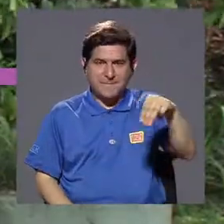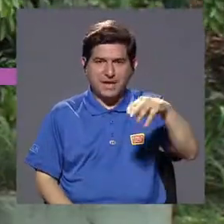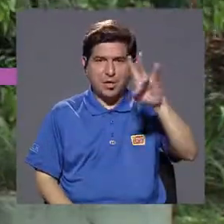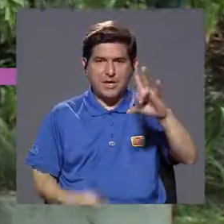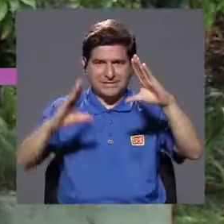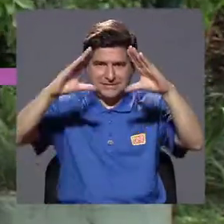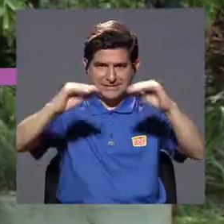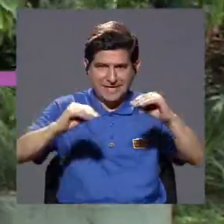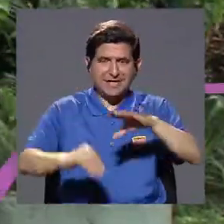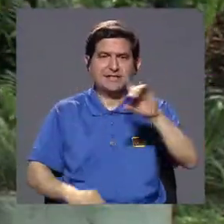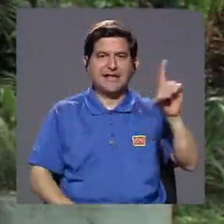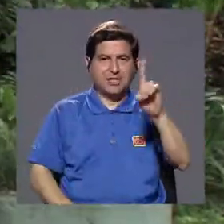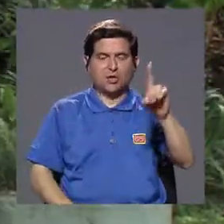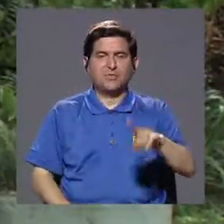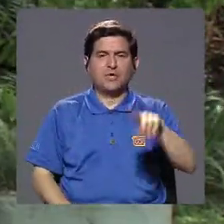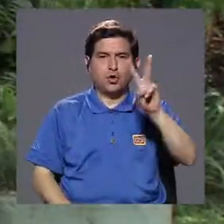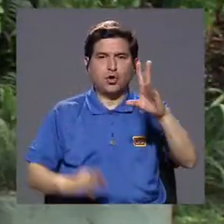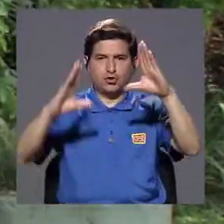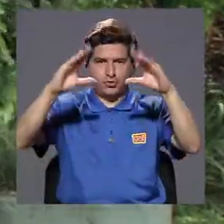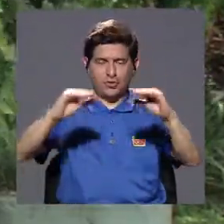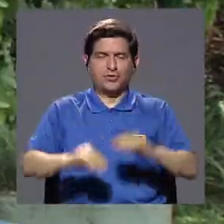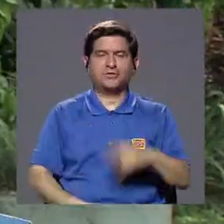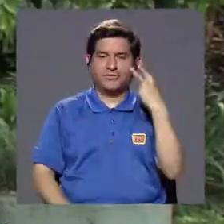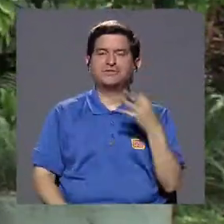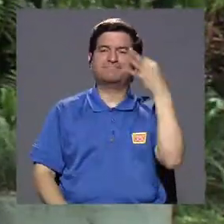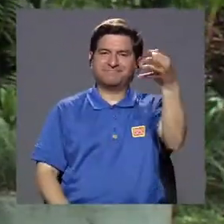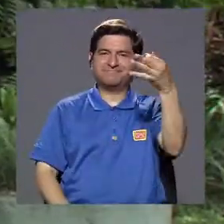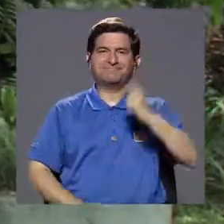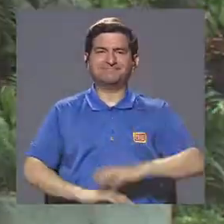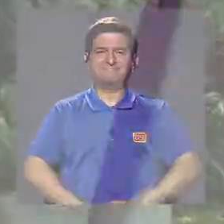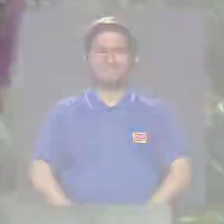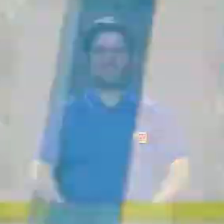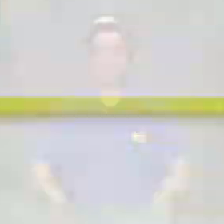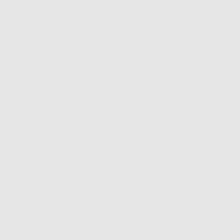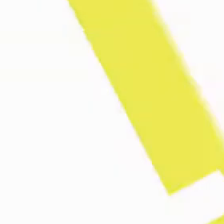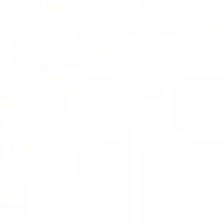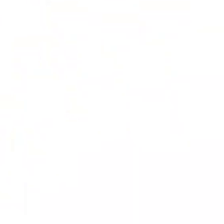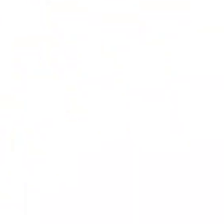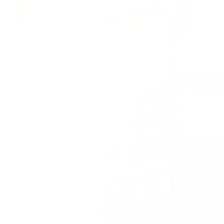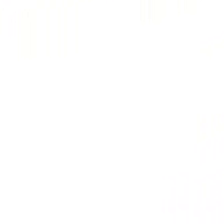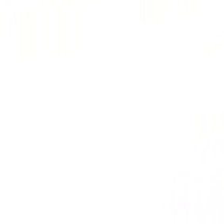miércoles a las 7 de la noche y los domingos a las 2 de la tarde hasta entonces